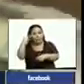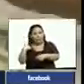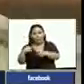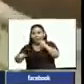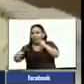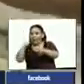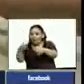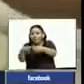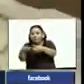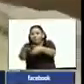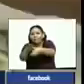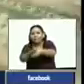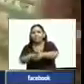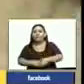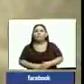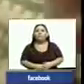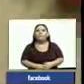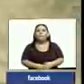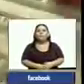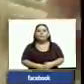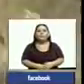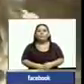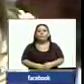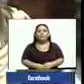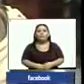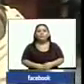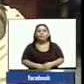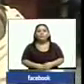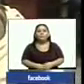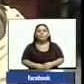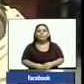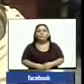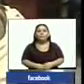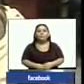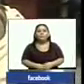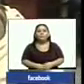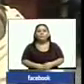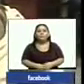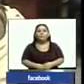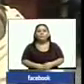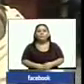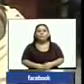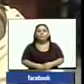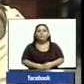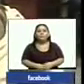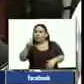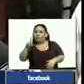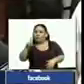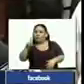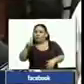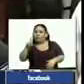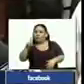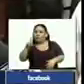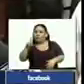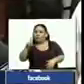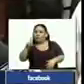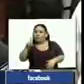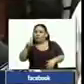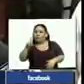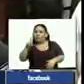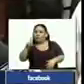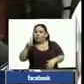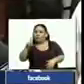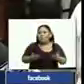la fracción del FMLN. Que hemos encontrado alrededor de 210 millones que se pueden